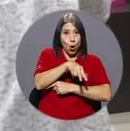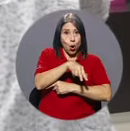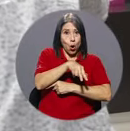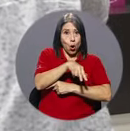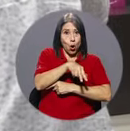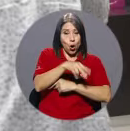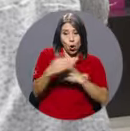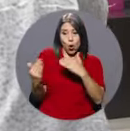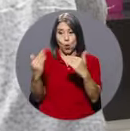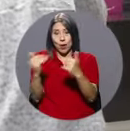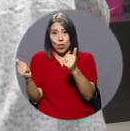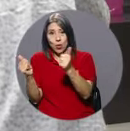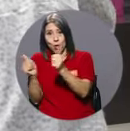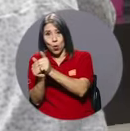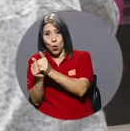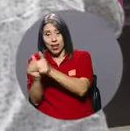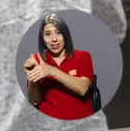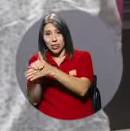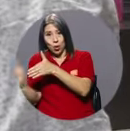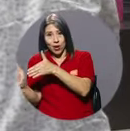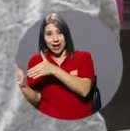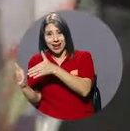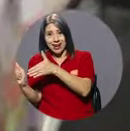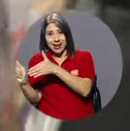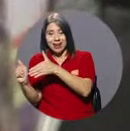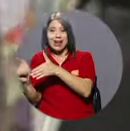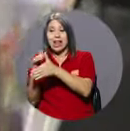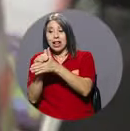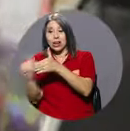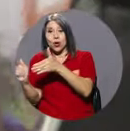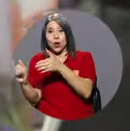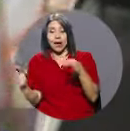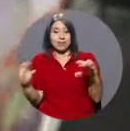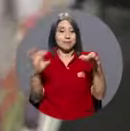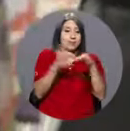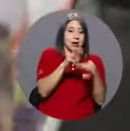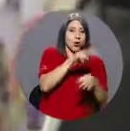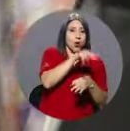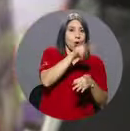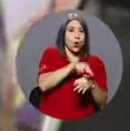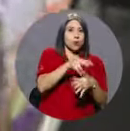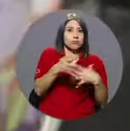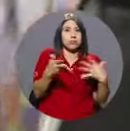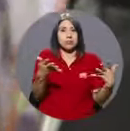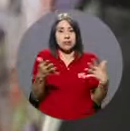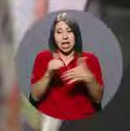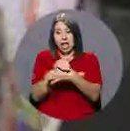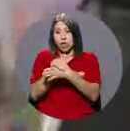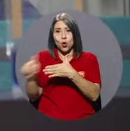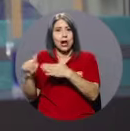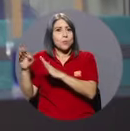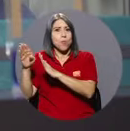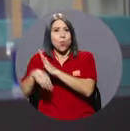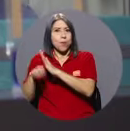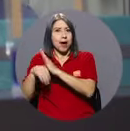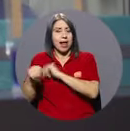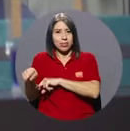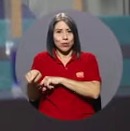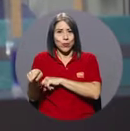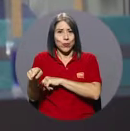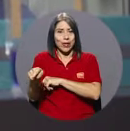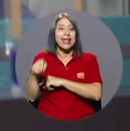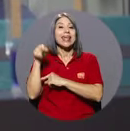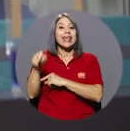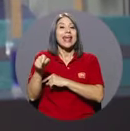apreciando respecto al dólar o el dólar se esté depreciando respecto al colón, como quiera que lo veamos. Tenemos un dólar muy barato